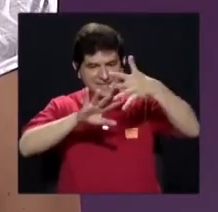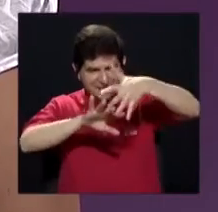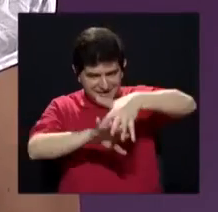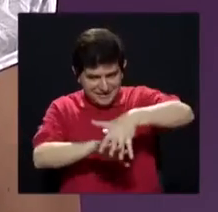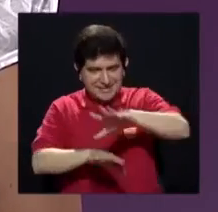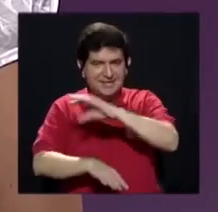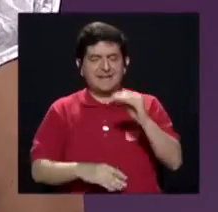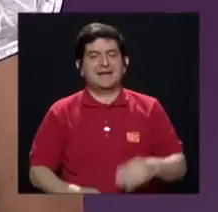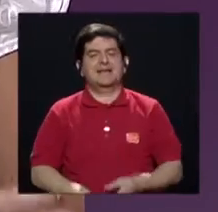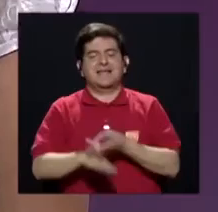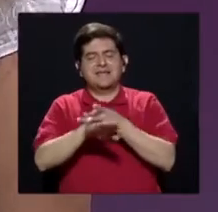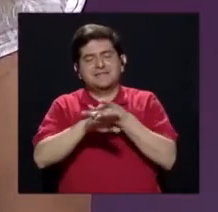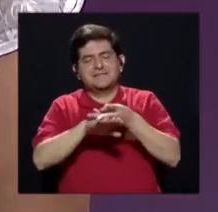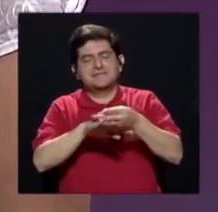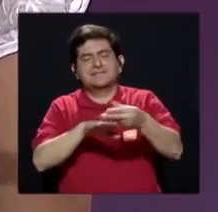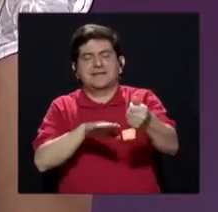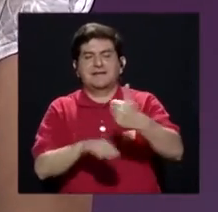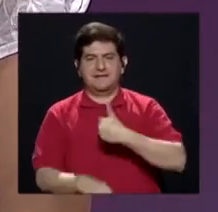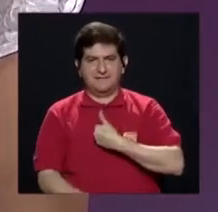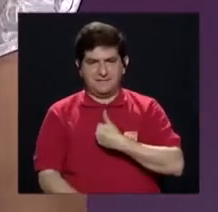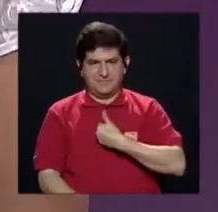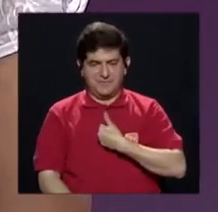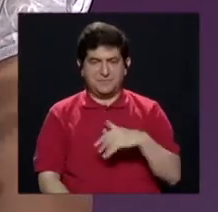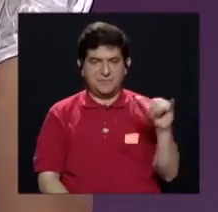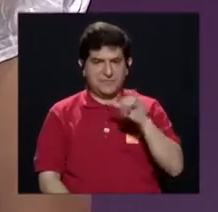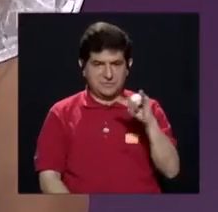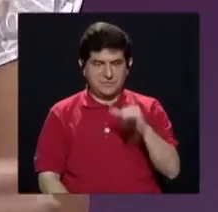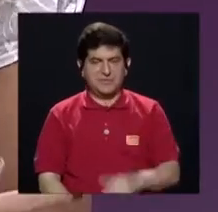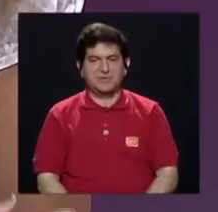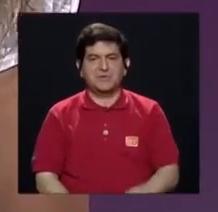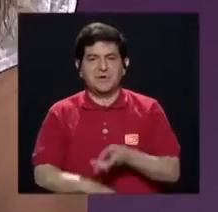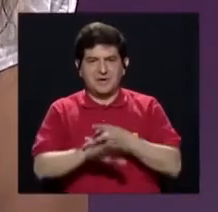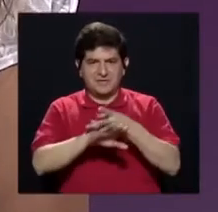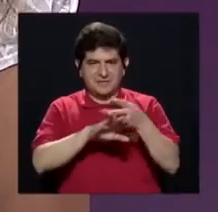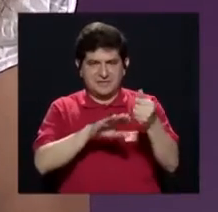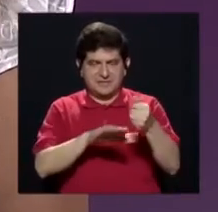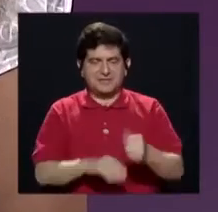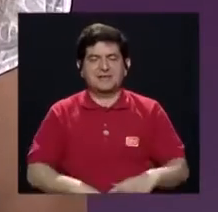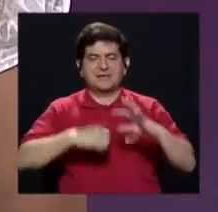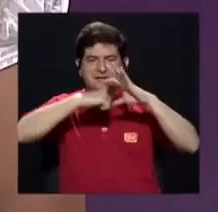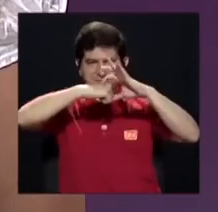sanando, sanando. Sanándonos a nosotros, sanamos el planeta.